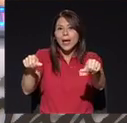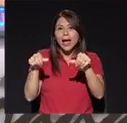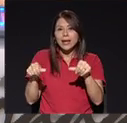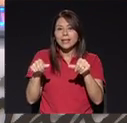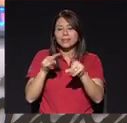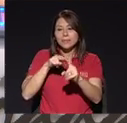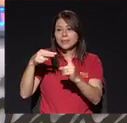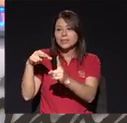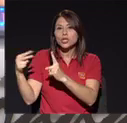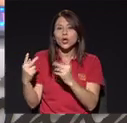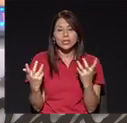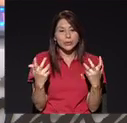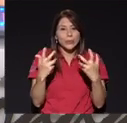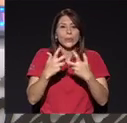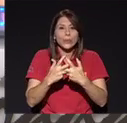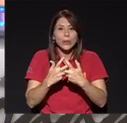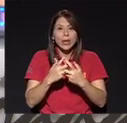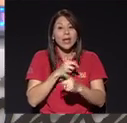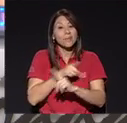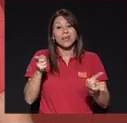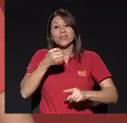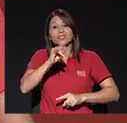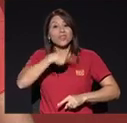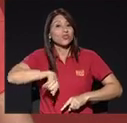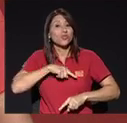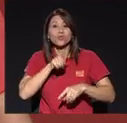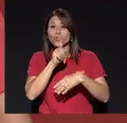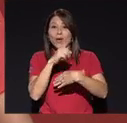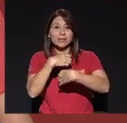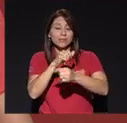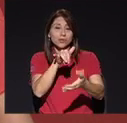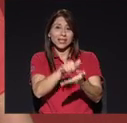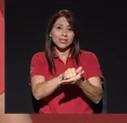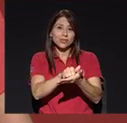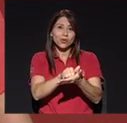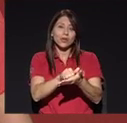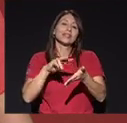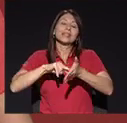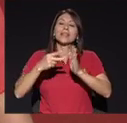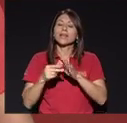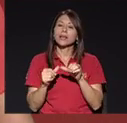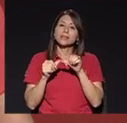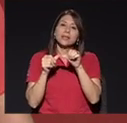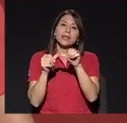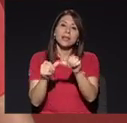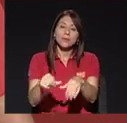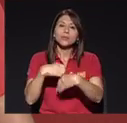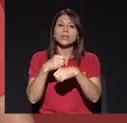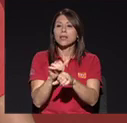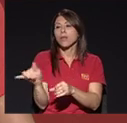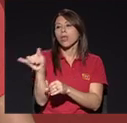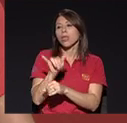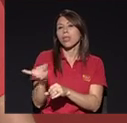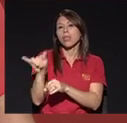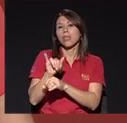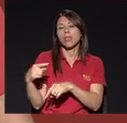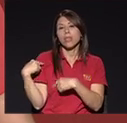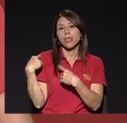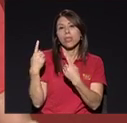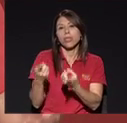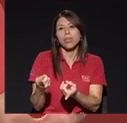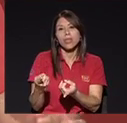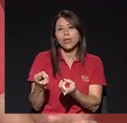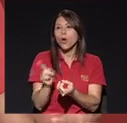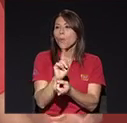visiones, ¿verdad? Pero si no superamos eso, seguiremos reproduciendo desde el sistema educativo estas prácticas excluyentes, que